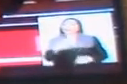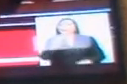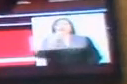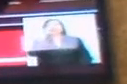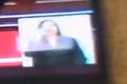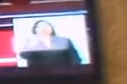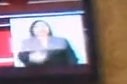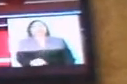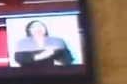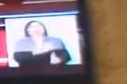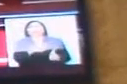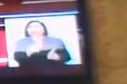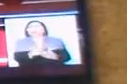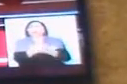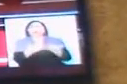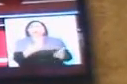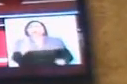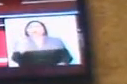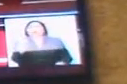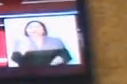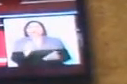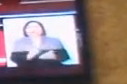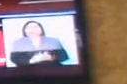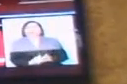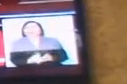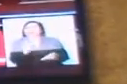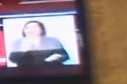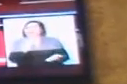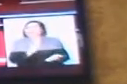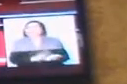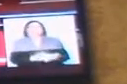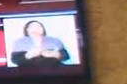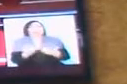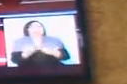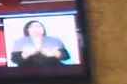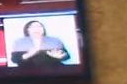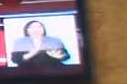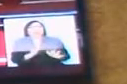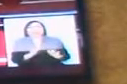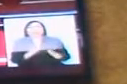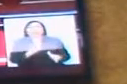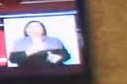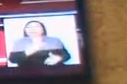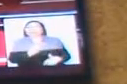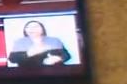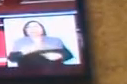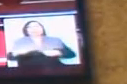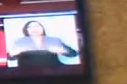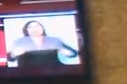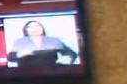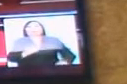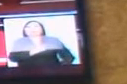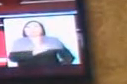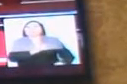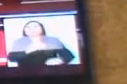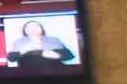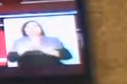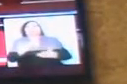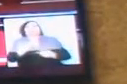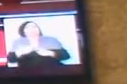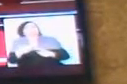denunciar todo esquema corrupto que funcione en cualquier área del Estado.